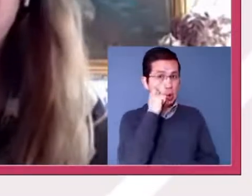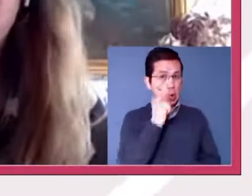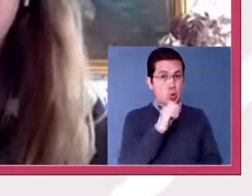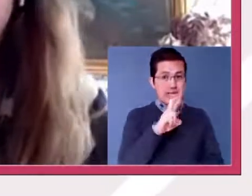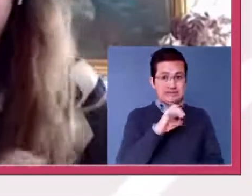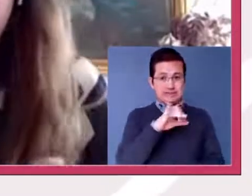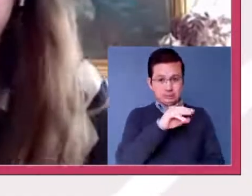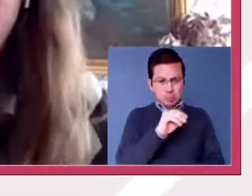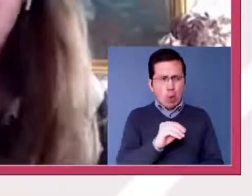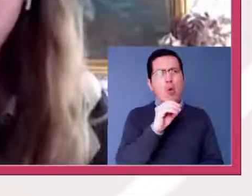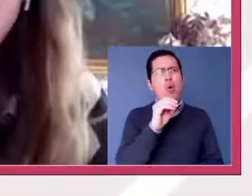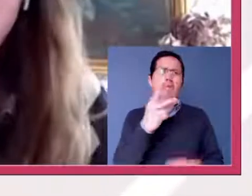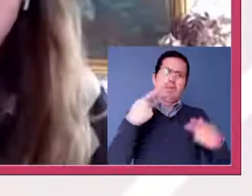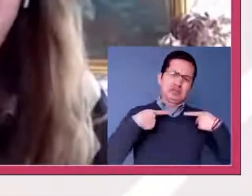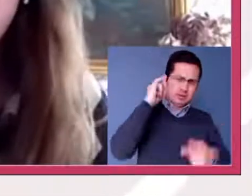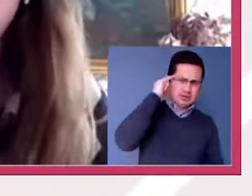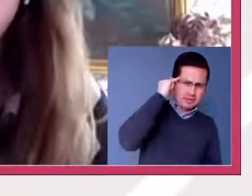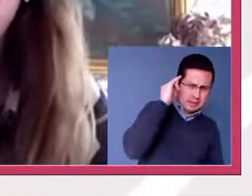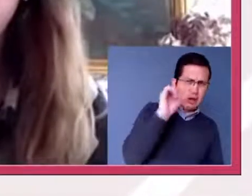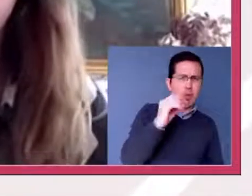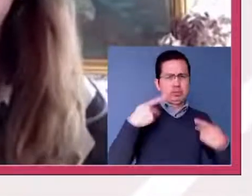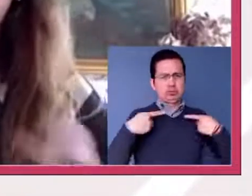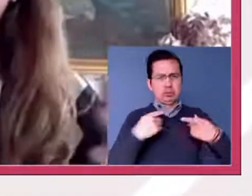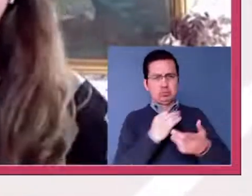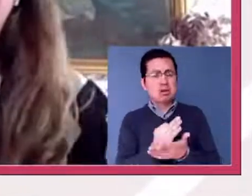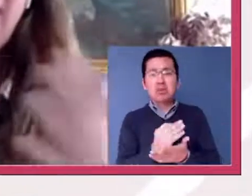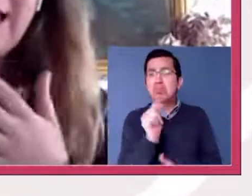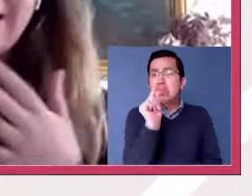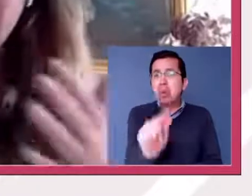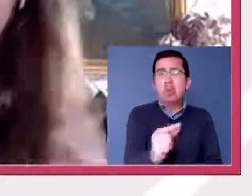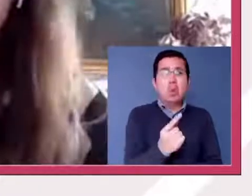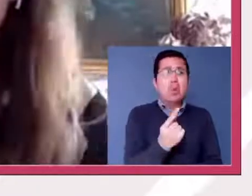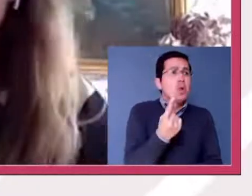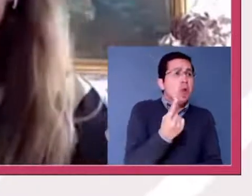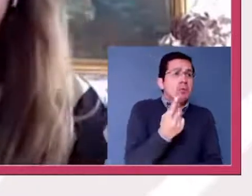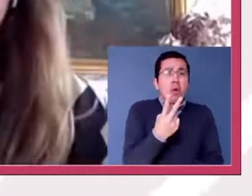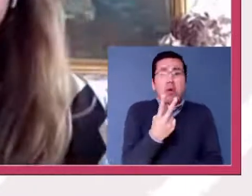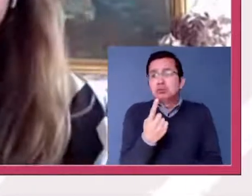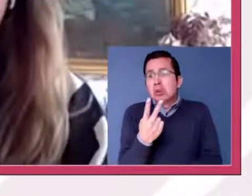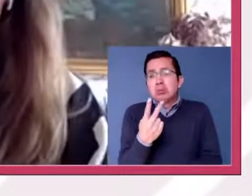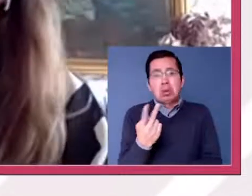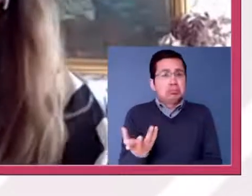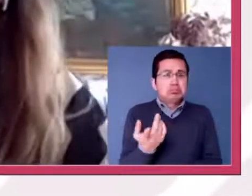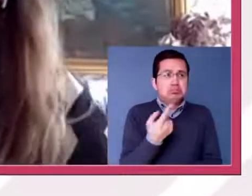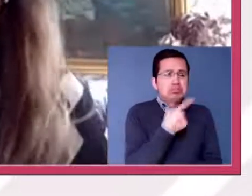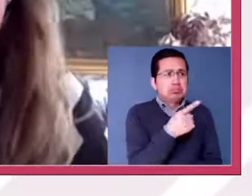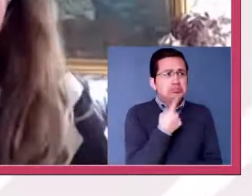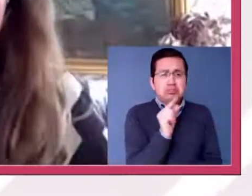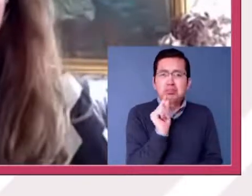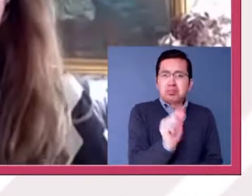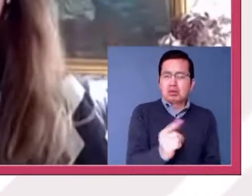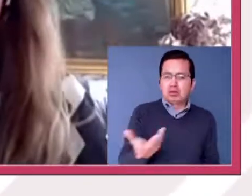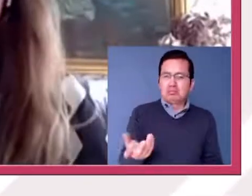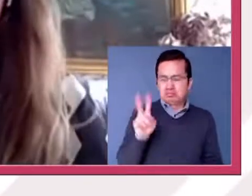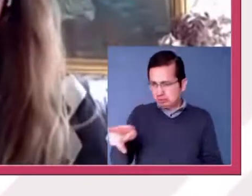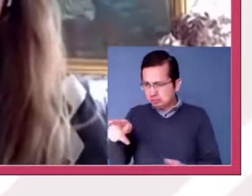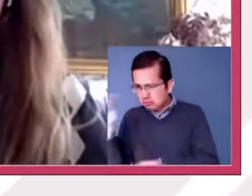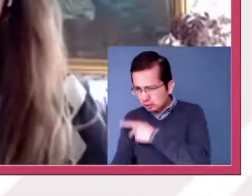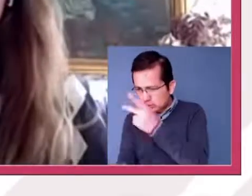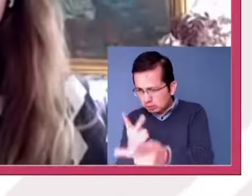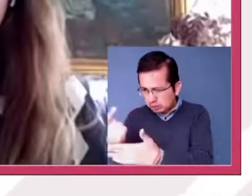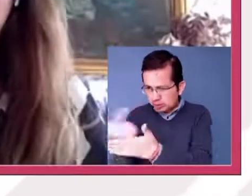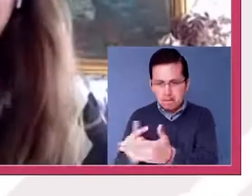su tonalidad de piel, tenemos una o dos. Entonces, ahí pues sí tenemos una disonancia que sí tenemos